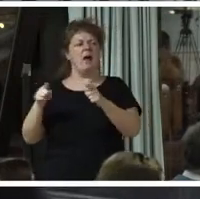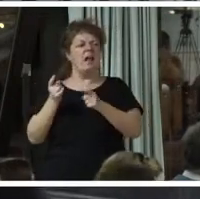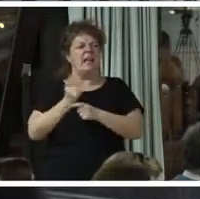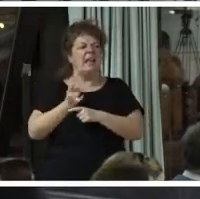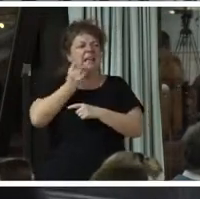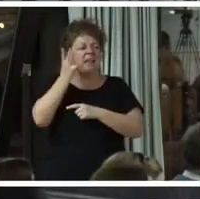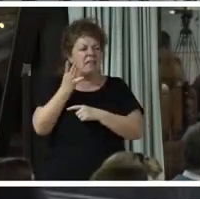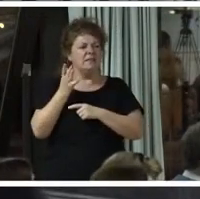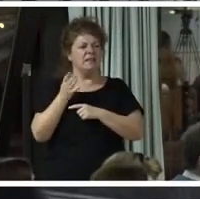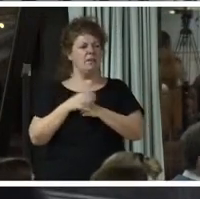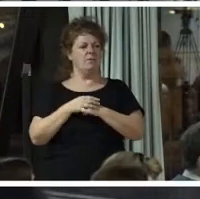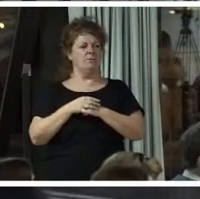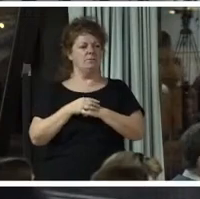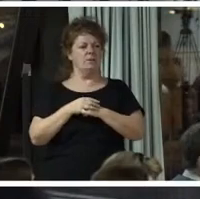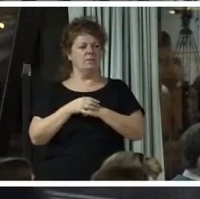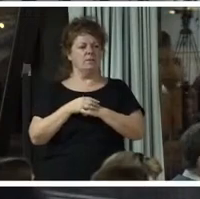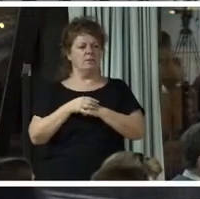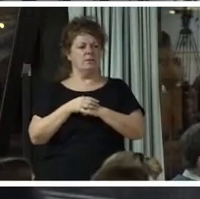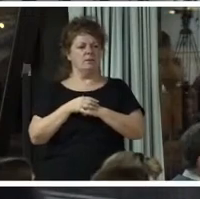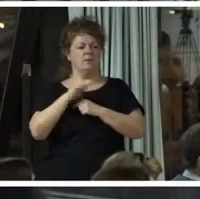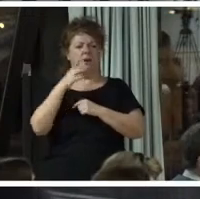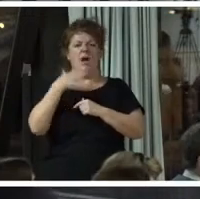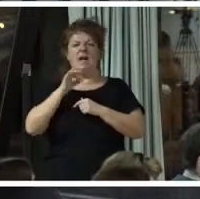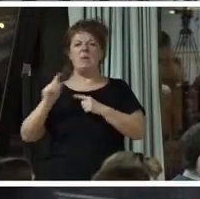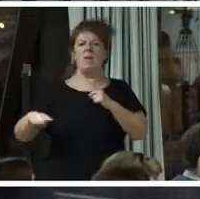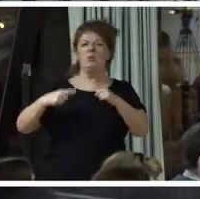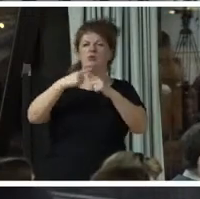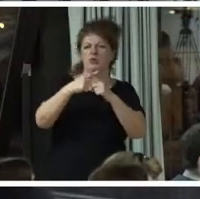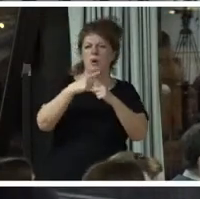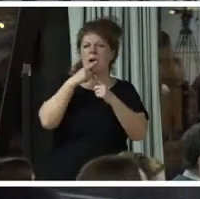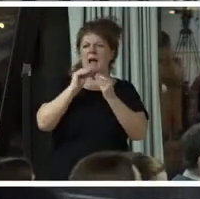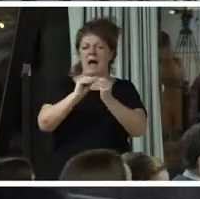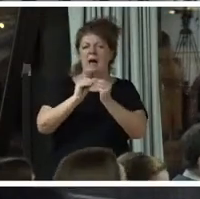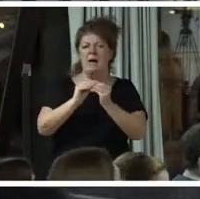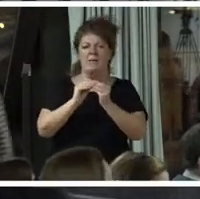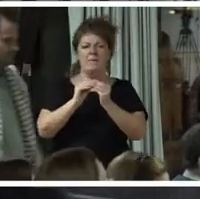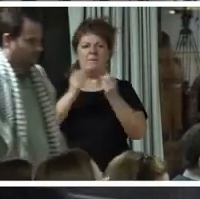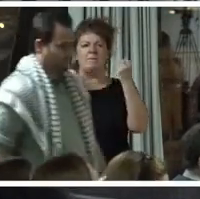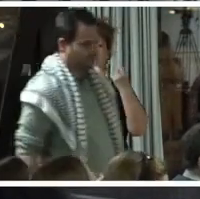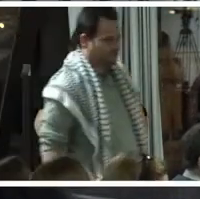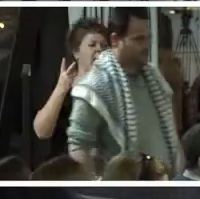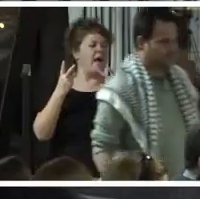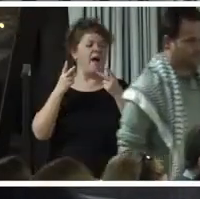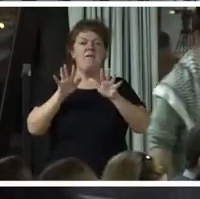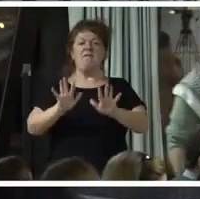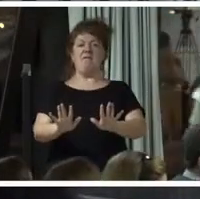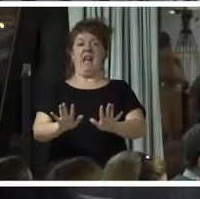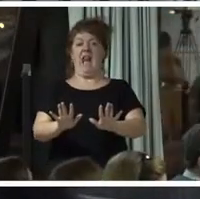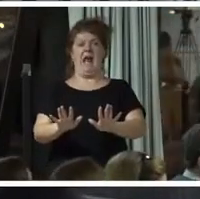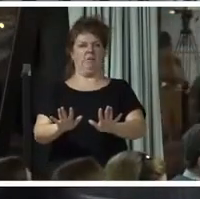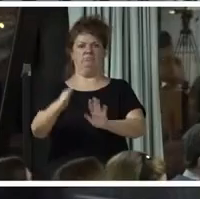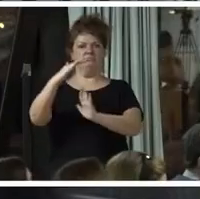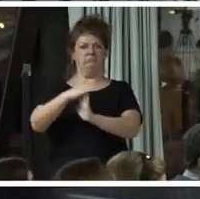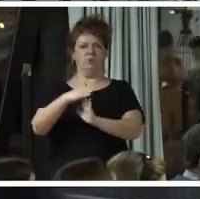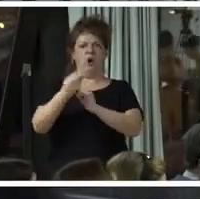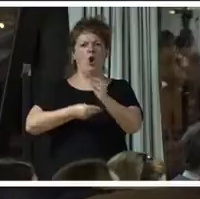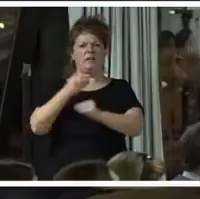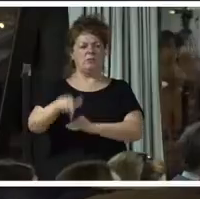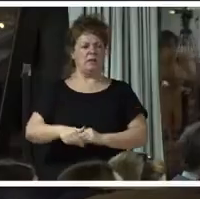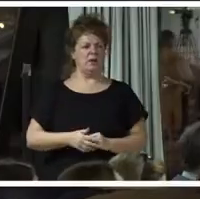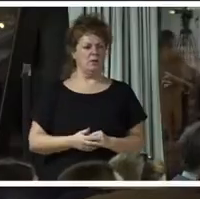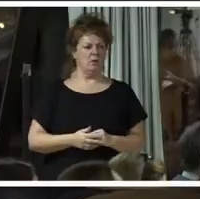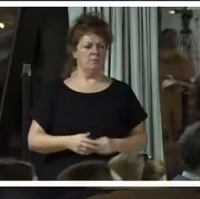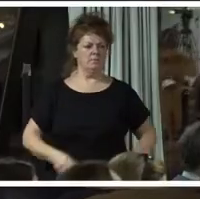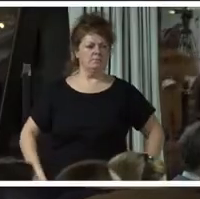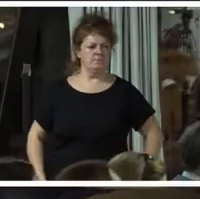iniciativas crees que pueden a las que podemos sumarnos o que se están llevando a cabo para para frenar lo que está ocurriendo